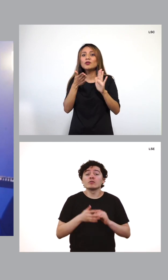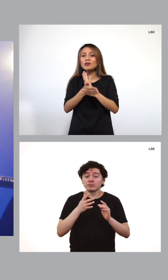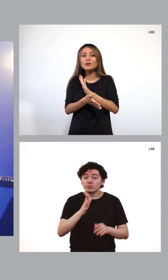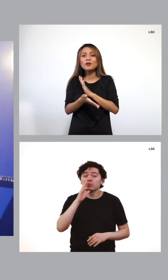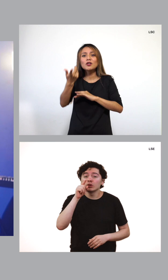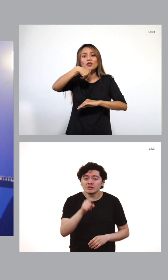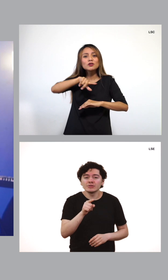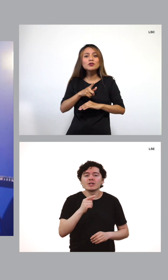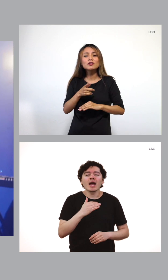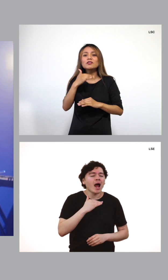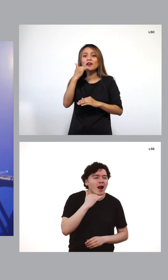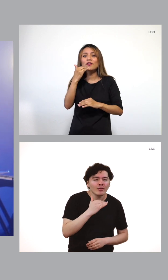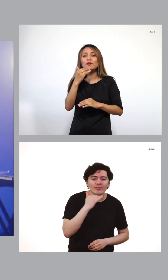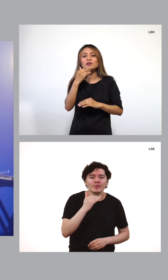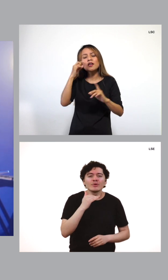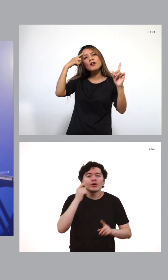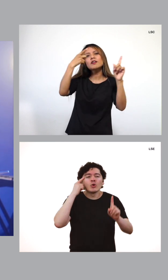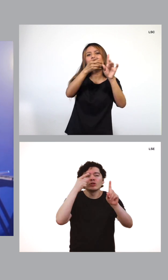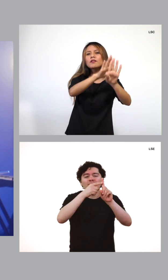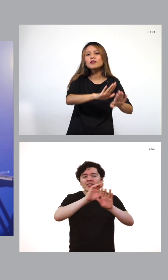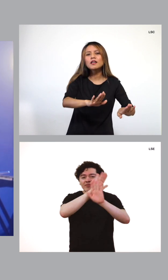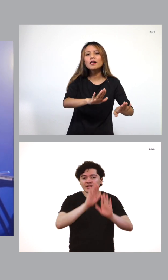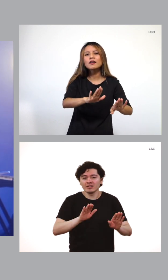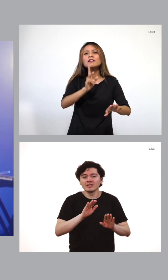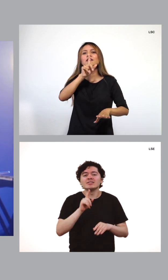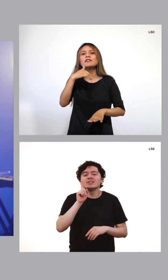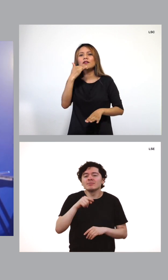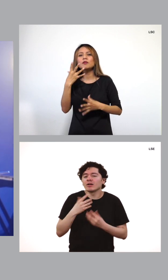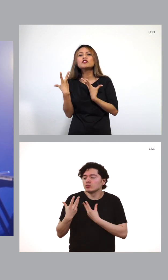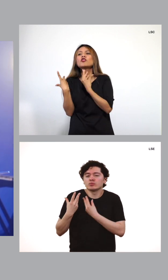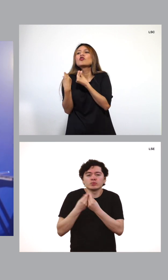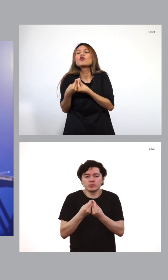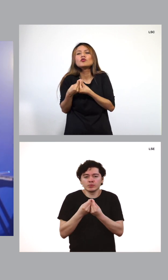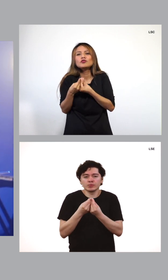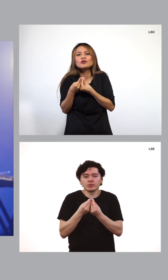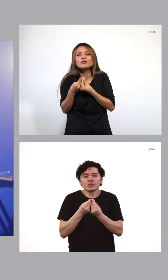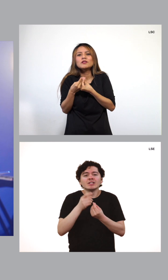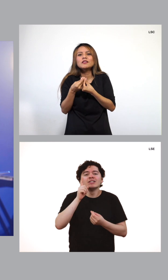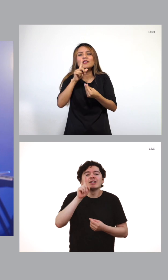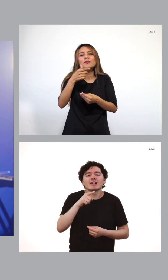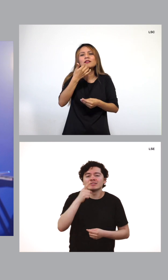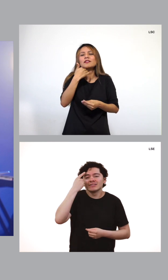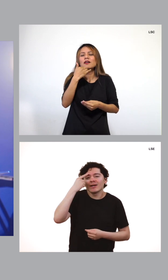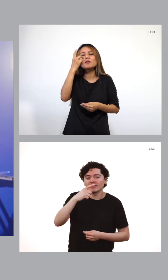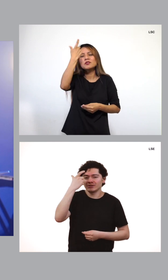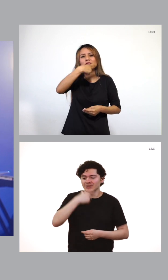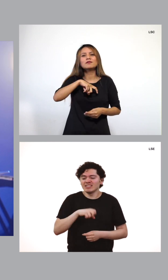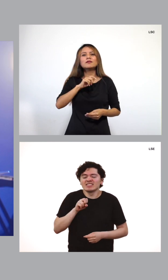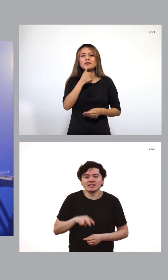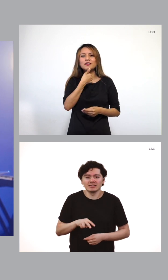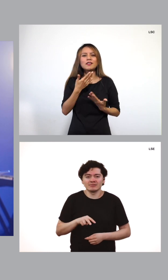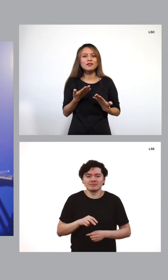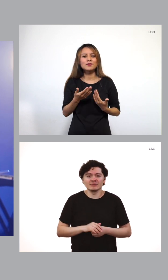tanto, sabemos hacia dónde vamos, sabemos con quién vamos y sabemos quiénes somos mientras vamos.